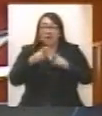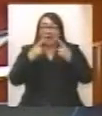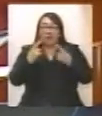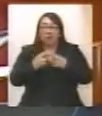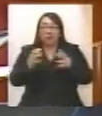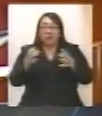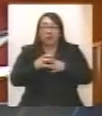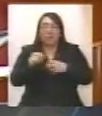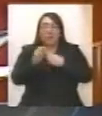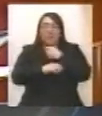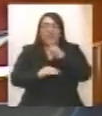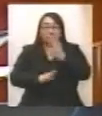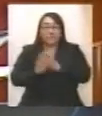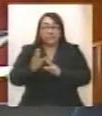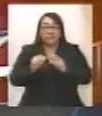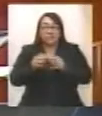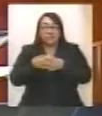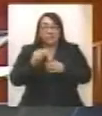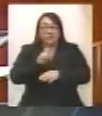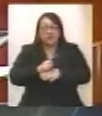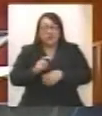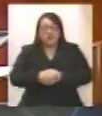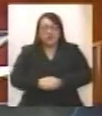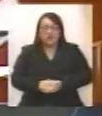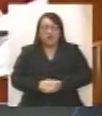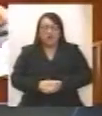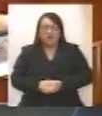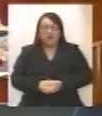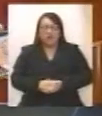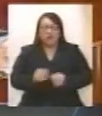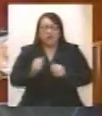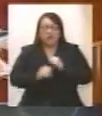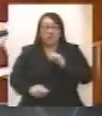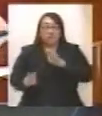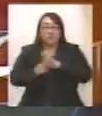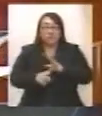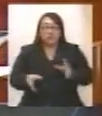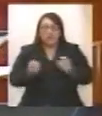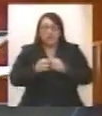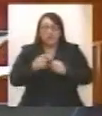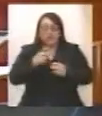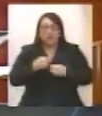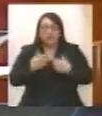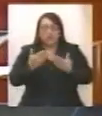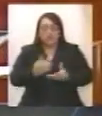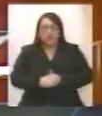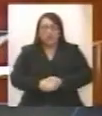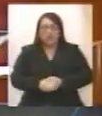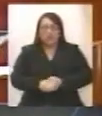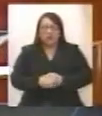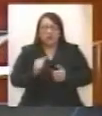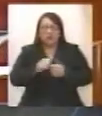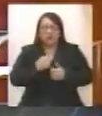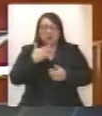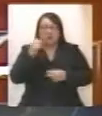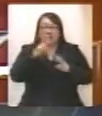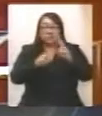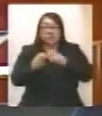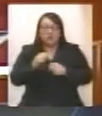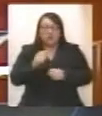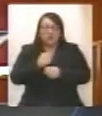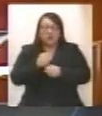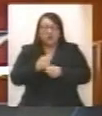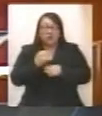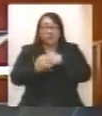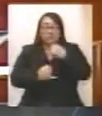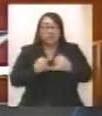más avanzados en la senda del desarrollo y cuyo valor agregado es ofrecer los mejores análisis y